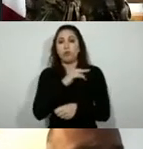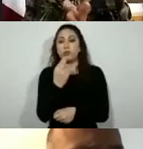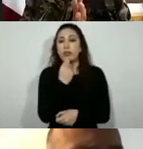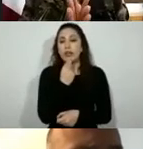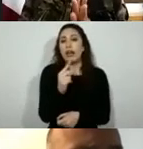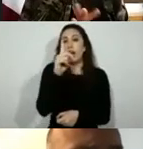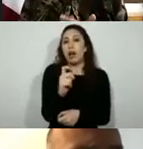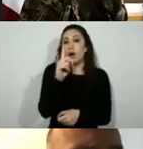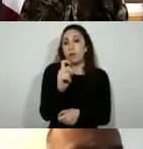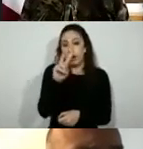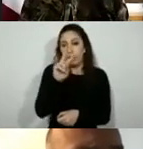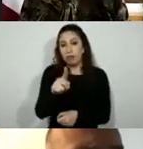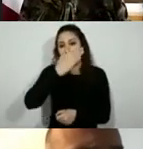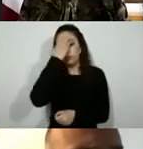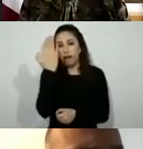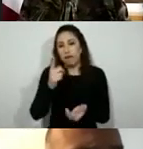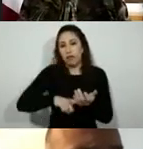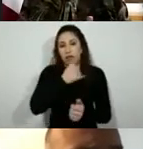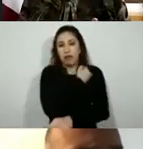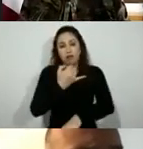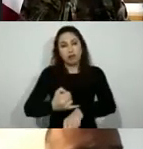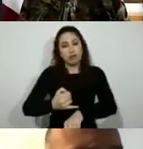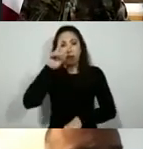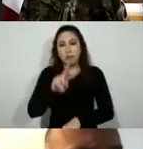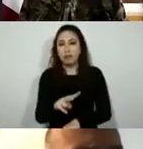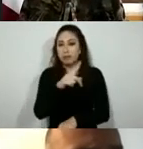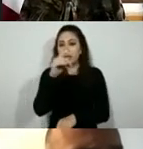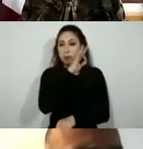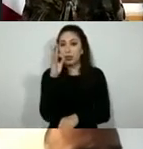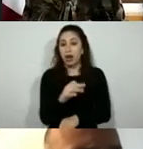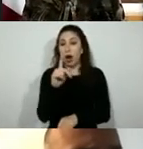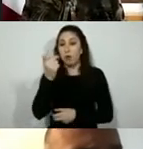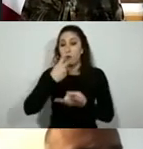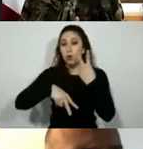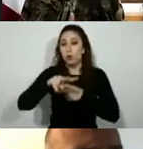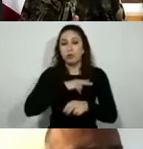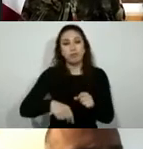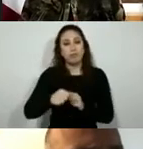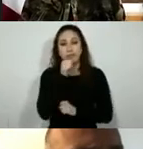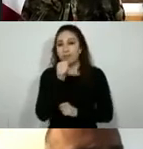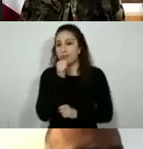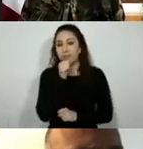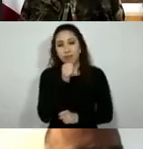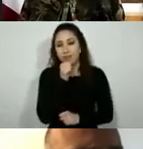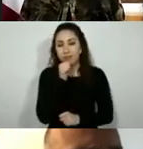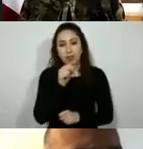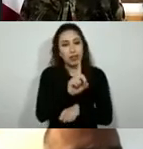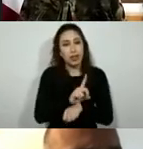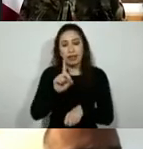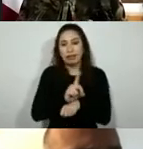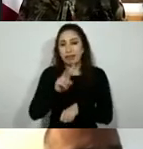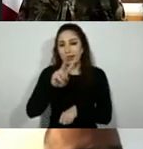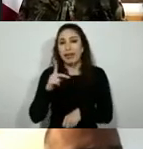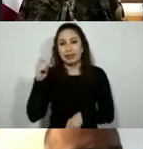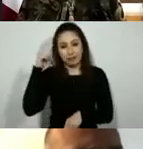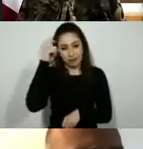que, como sabemos, en Iztapalapa todavía no logramos que llegue agua suficiente todos los días. También